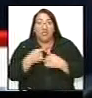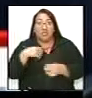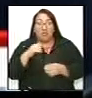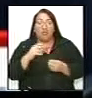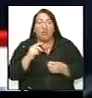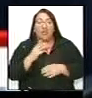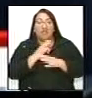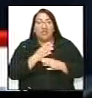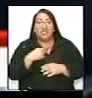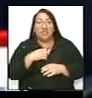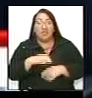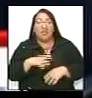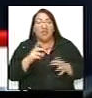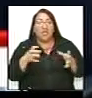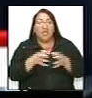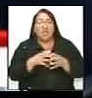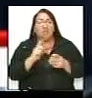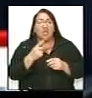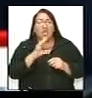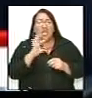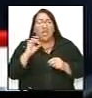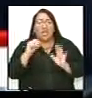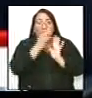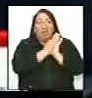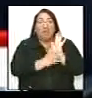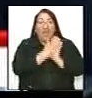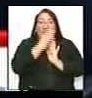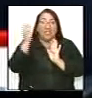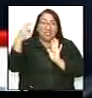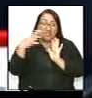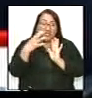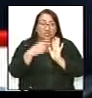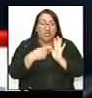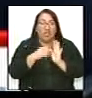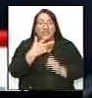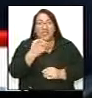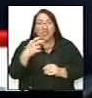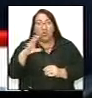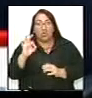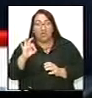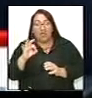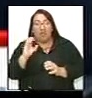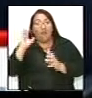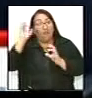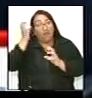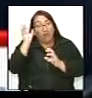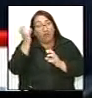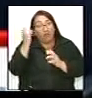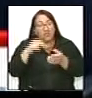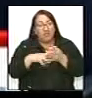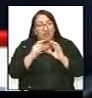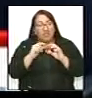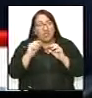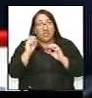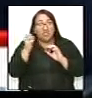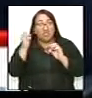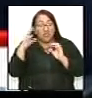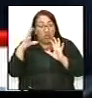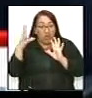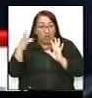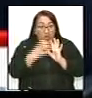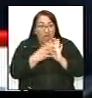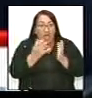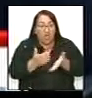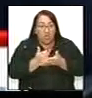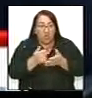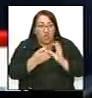index y tenía un paquete de 1500 paneles solares y 350 focos también a base de energía solar y nos